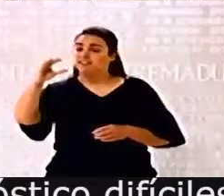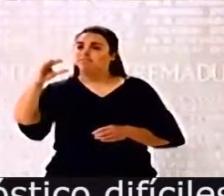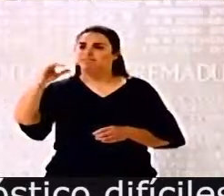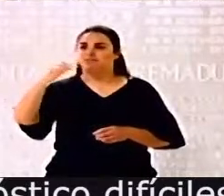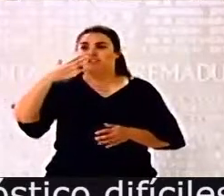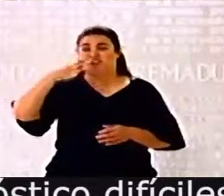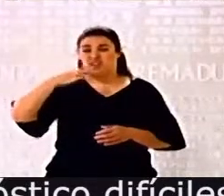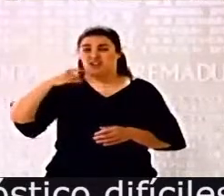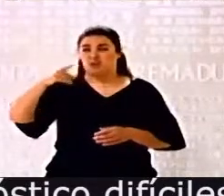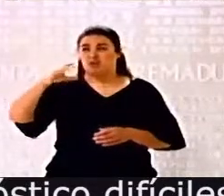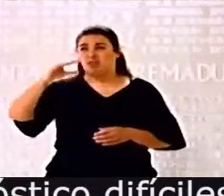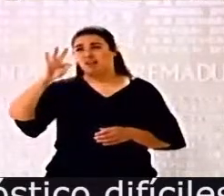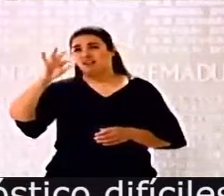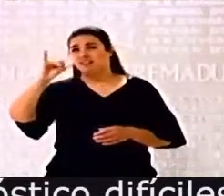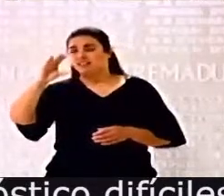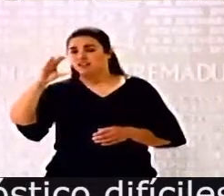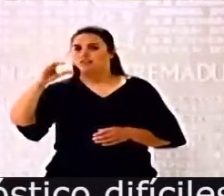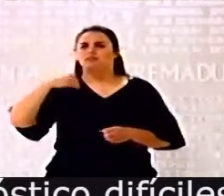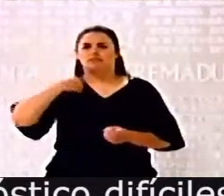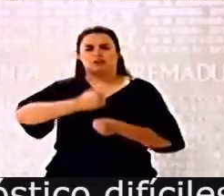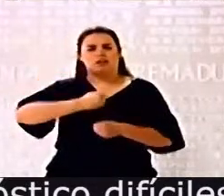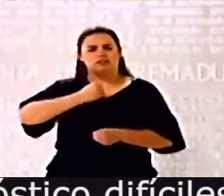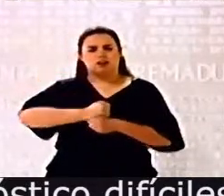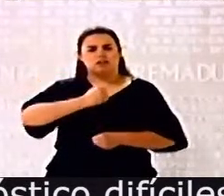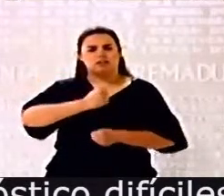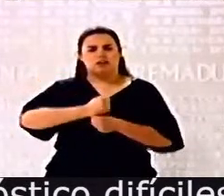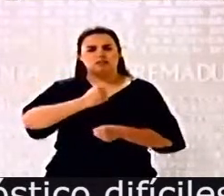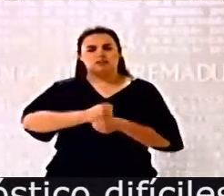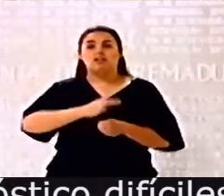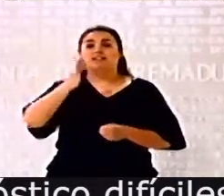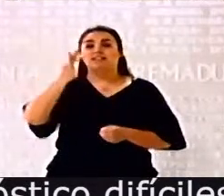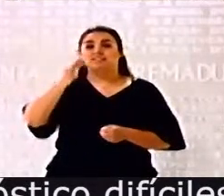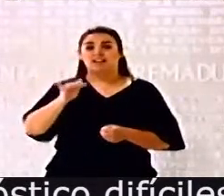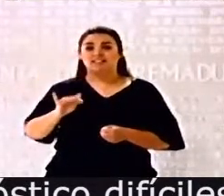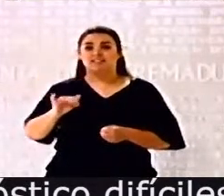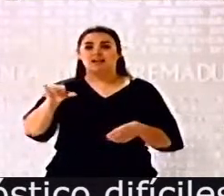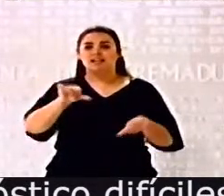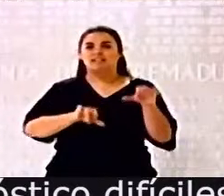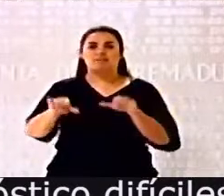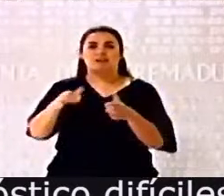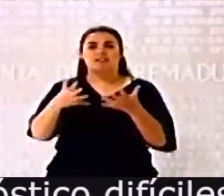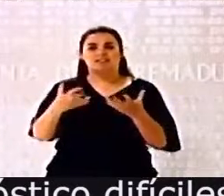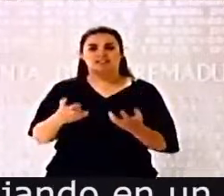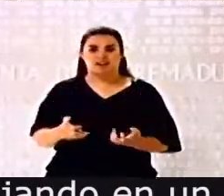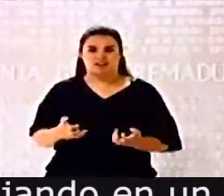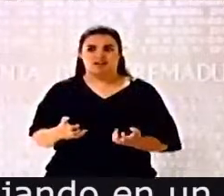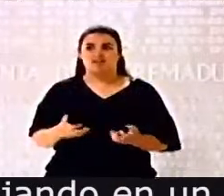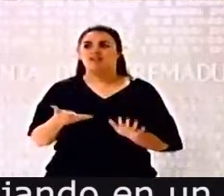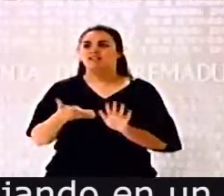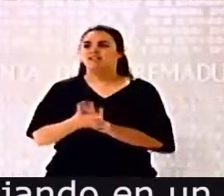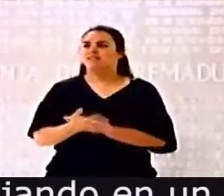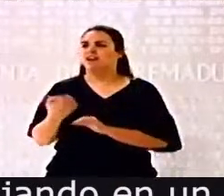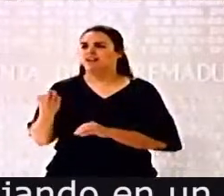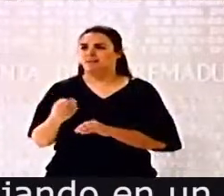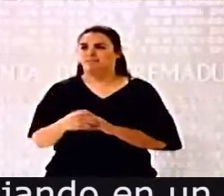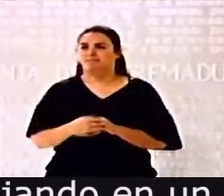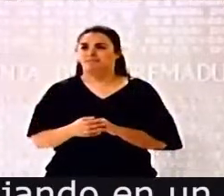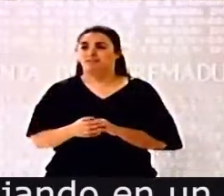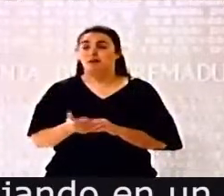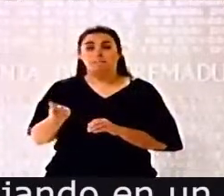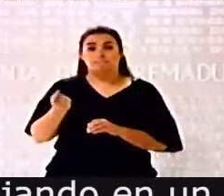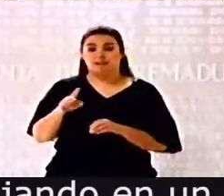creo que es el CSIC, está trabajando en un test de química seca, es decir,